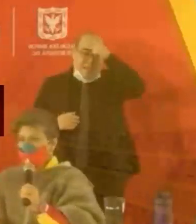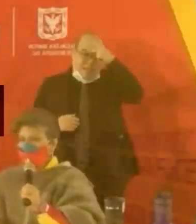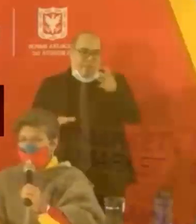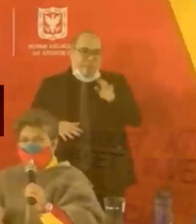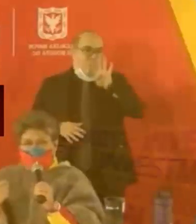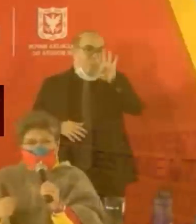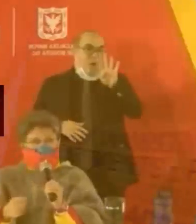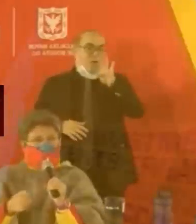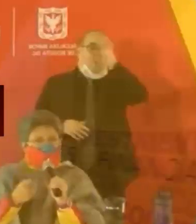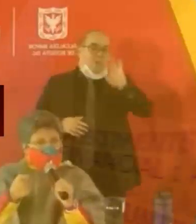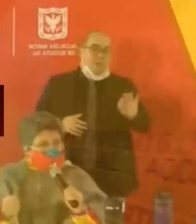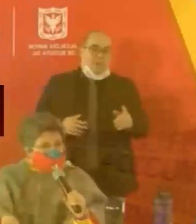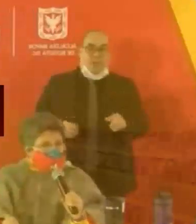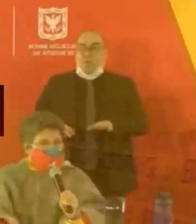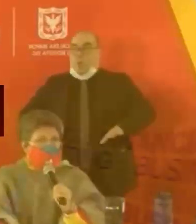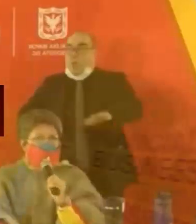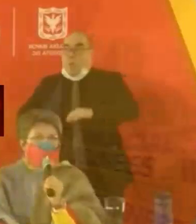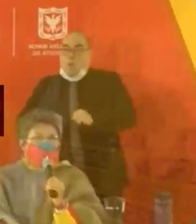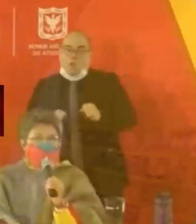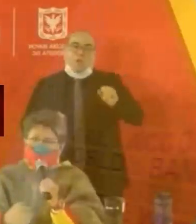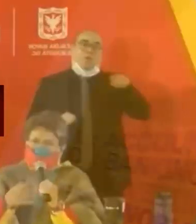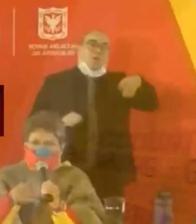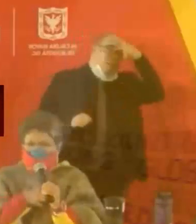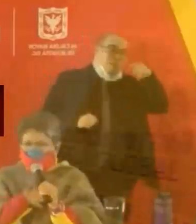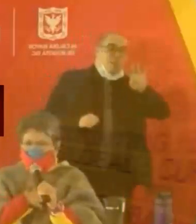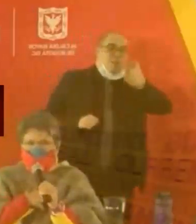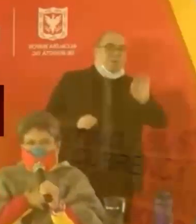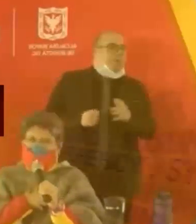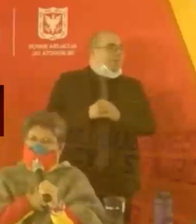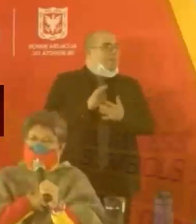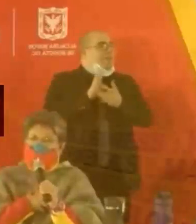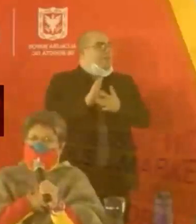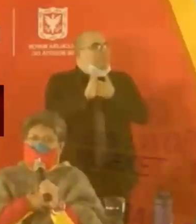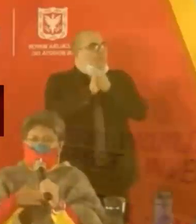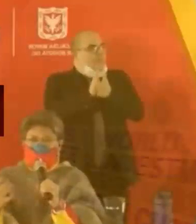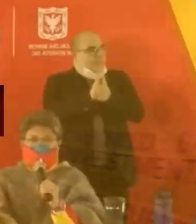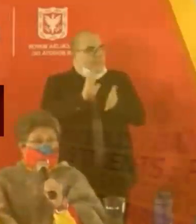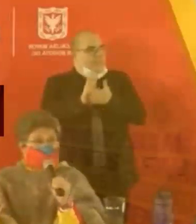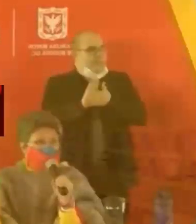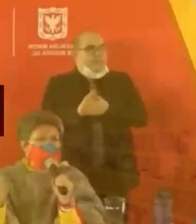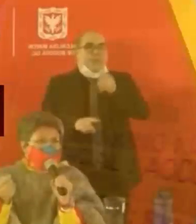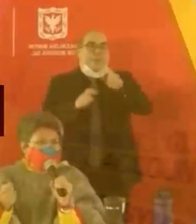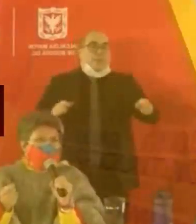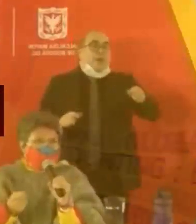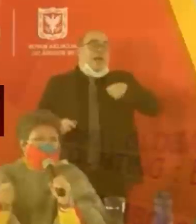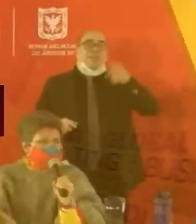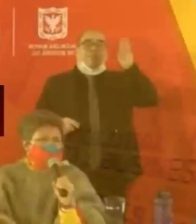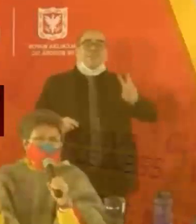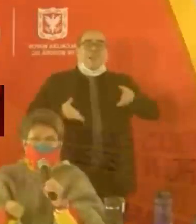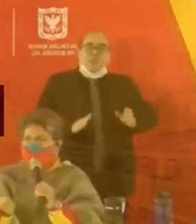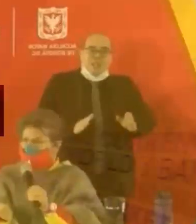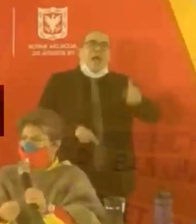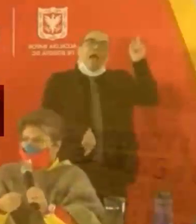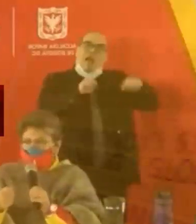apresado, debe ser encarcelado y eventualmente si no tiene un estatus que le permita quedarse en Colombia, debe ser deportado hacia su país de origen. Eso es algo que se debe hacer.